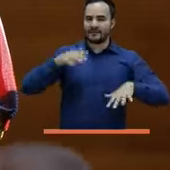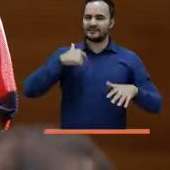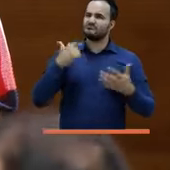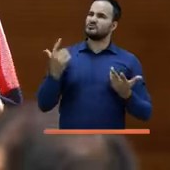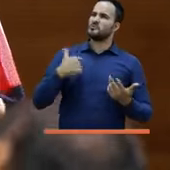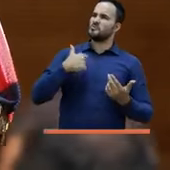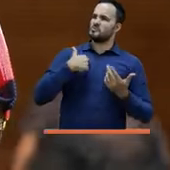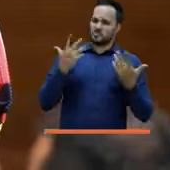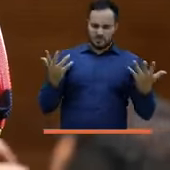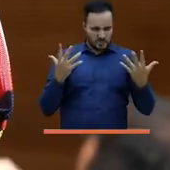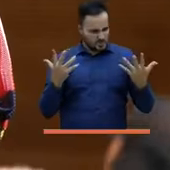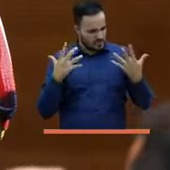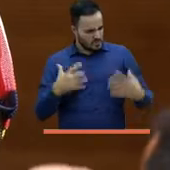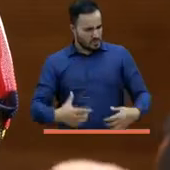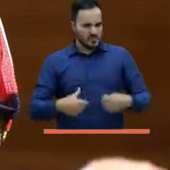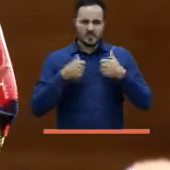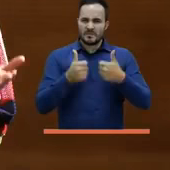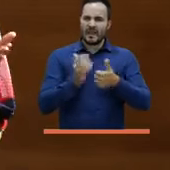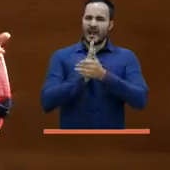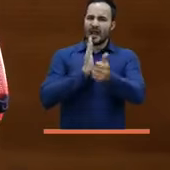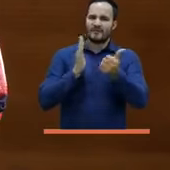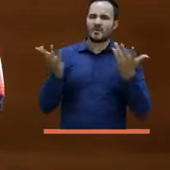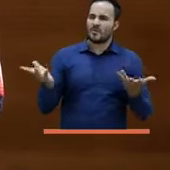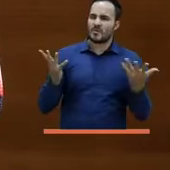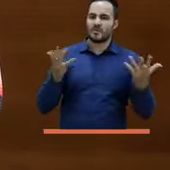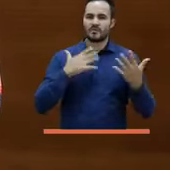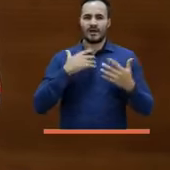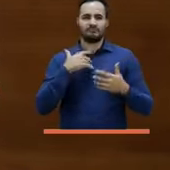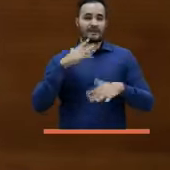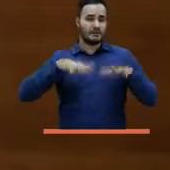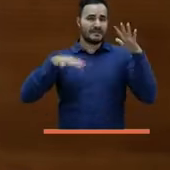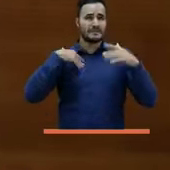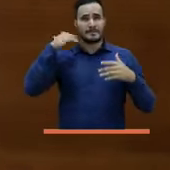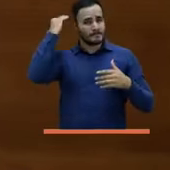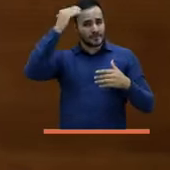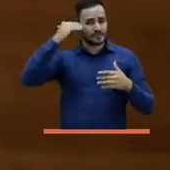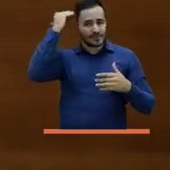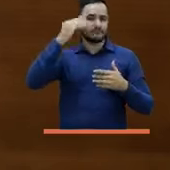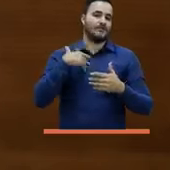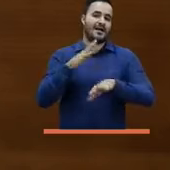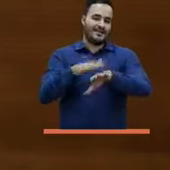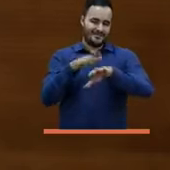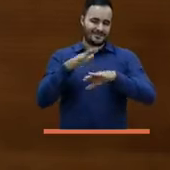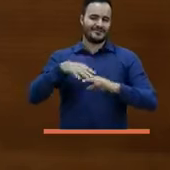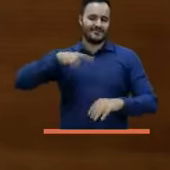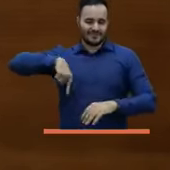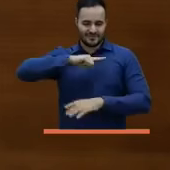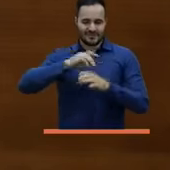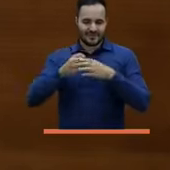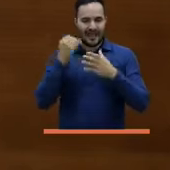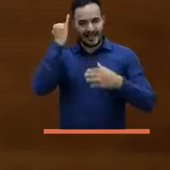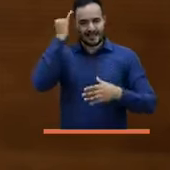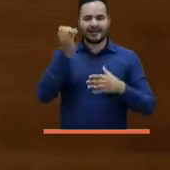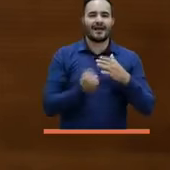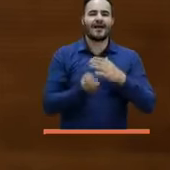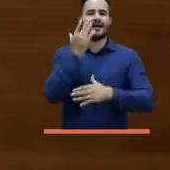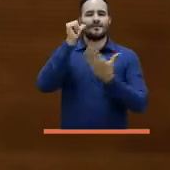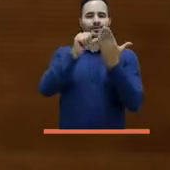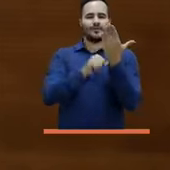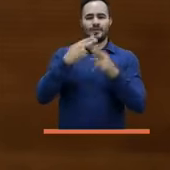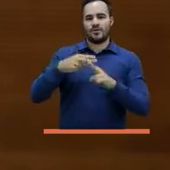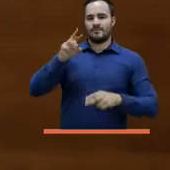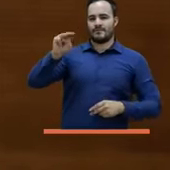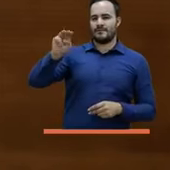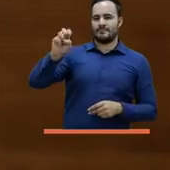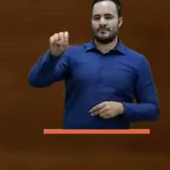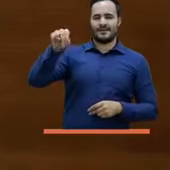somos buenos y no tendríamos que saberlo por esta razón nosotros desempleo hemos planteado un programa que se llama mentoría de talento y